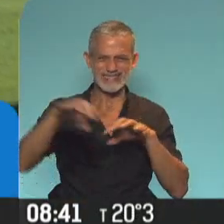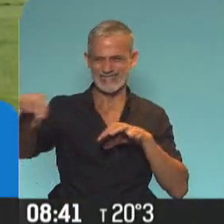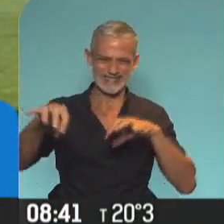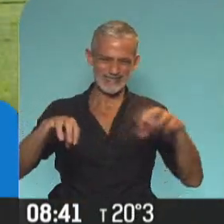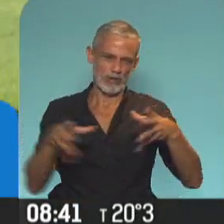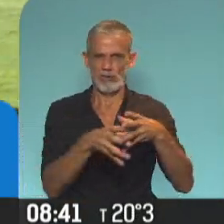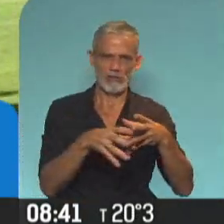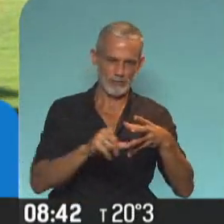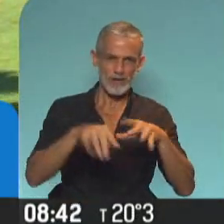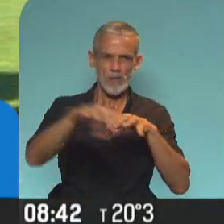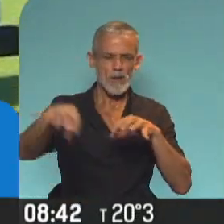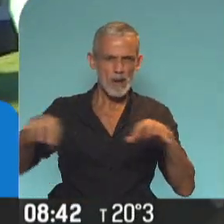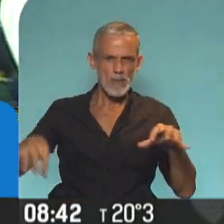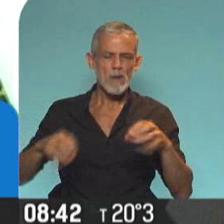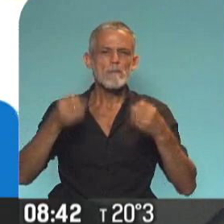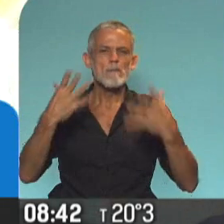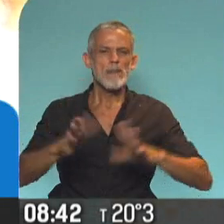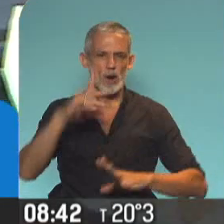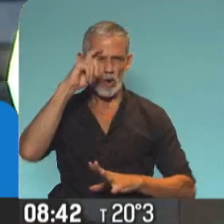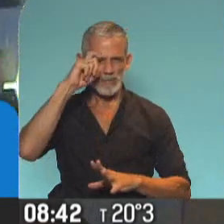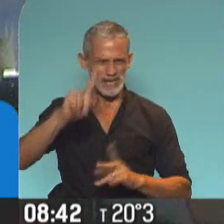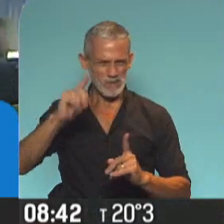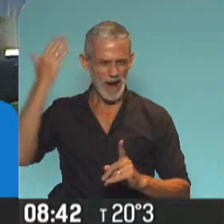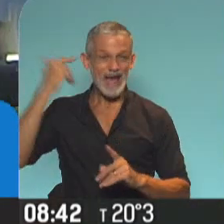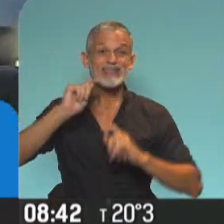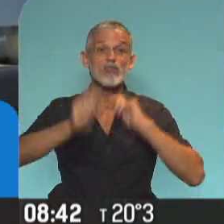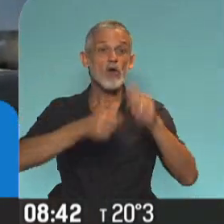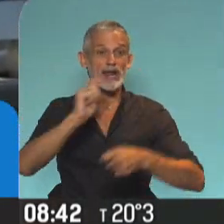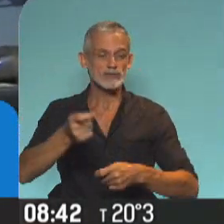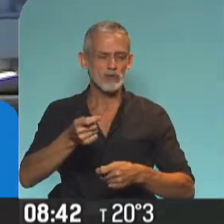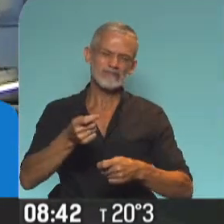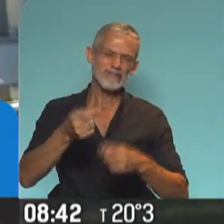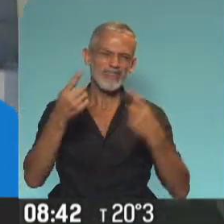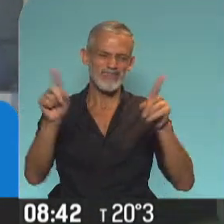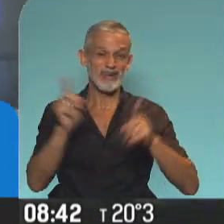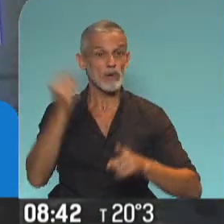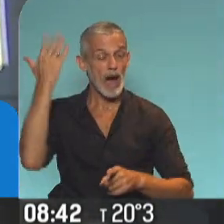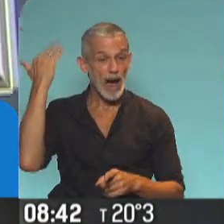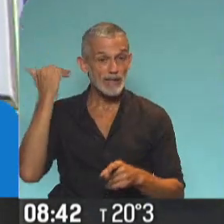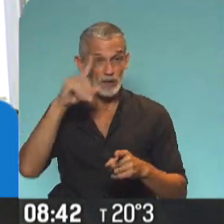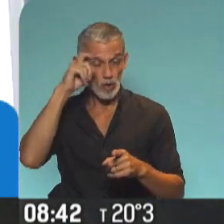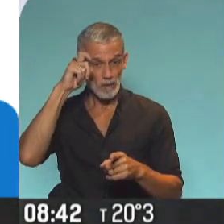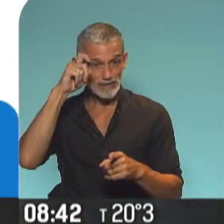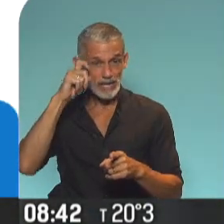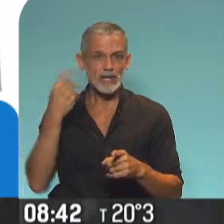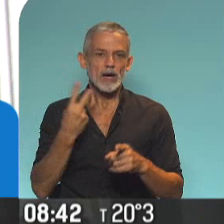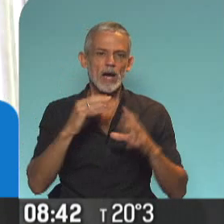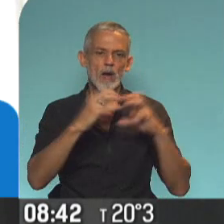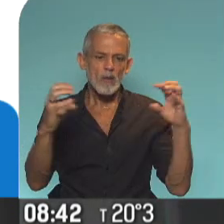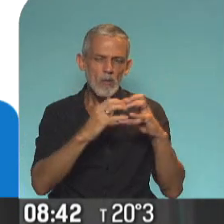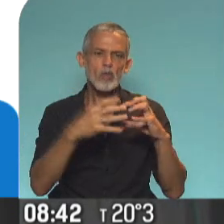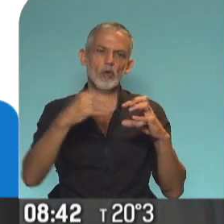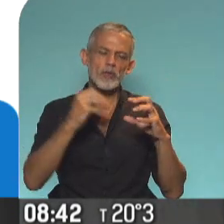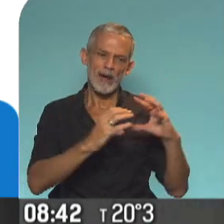que nos decían que es mucho mejor a los hospitales que se habían donado anteriormente porque en los anteriores dos anteriores hospitales cada módulo debía